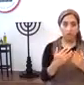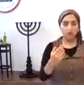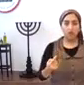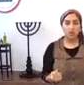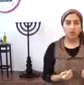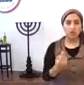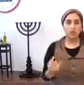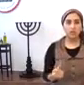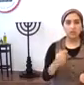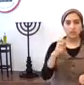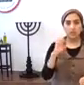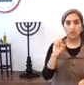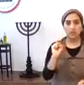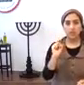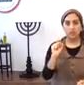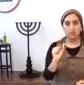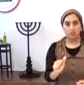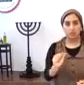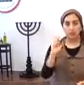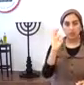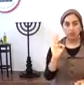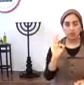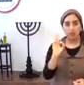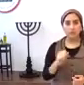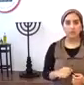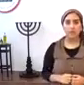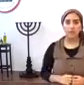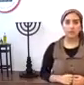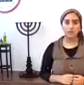las manos pecadoras de Esaf